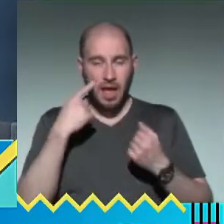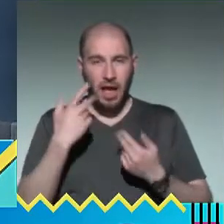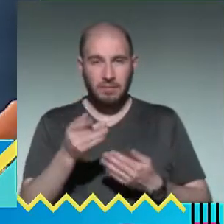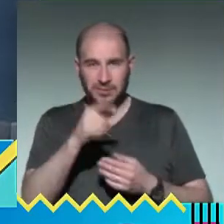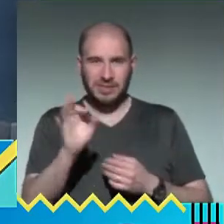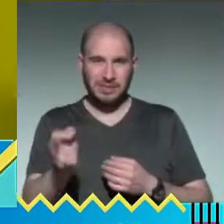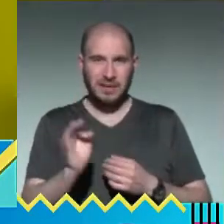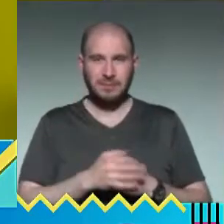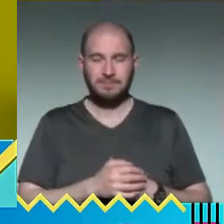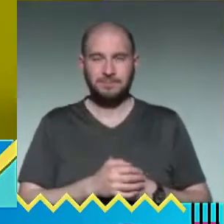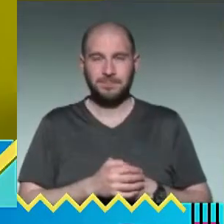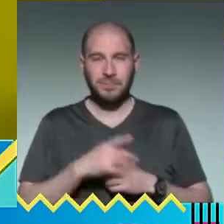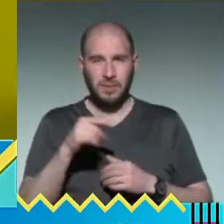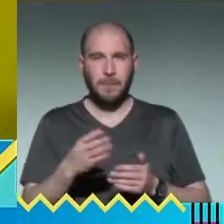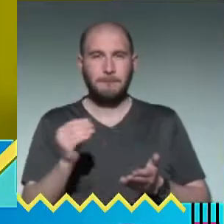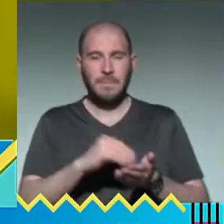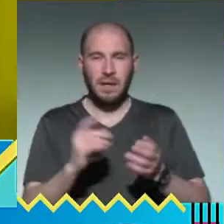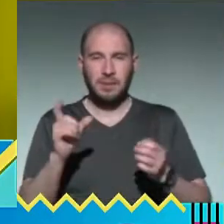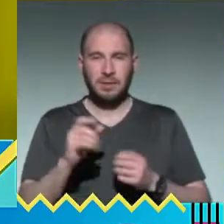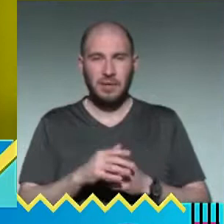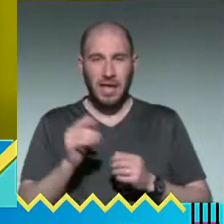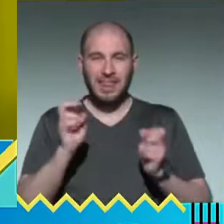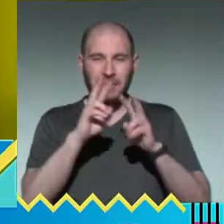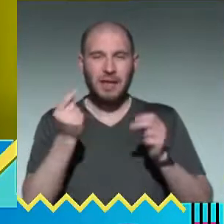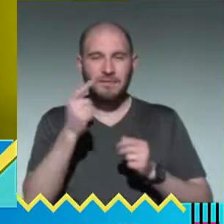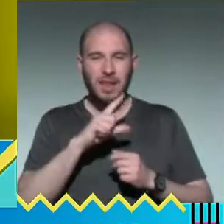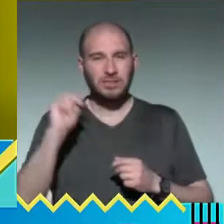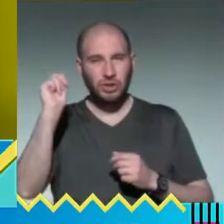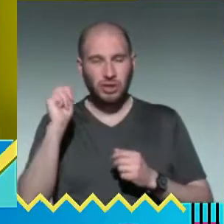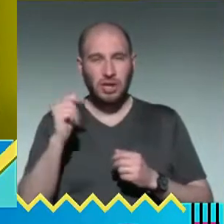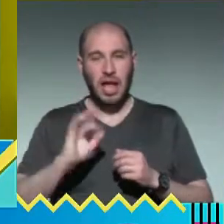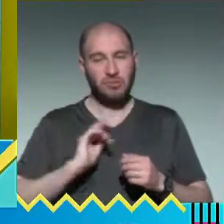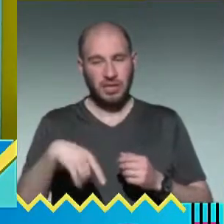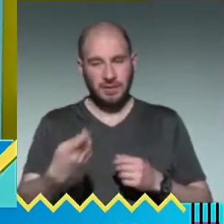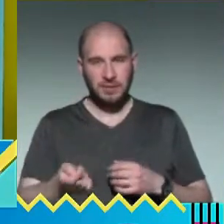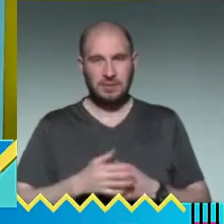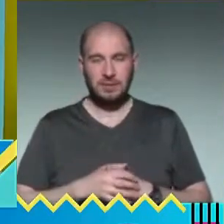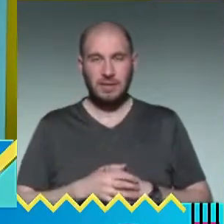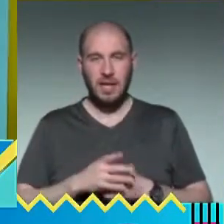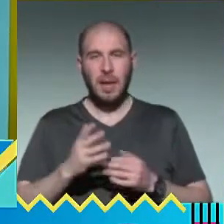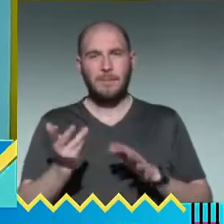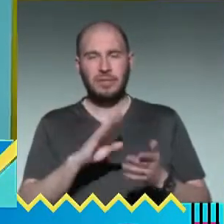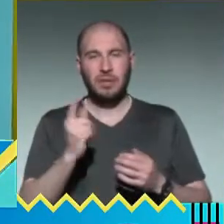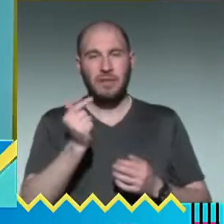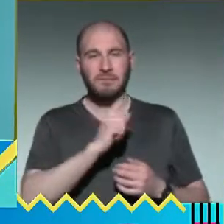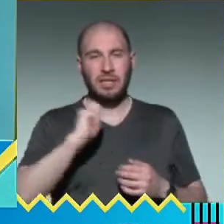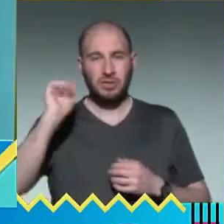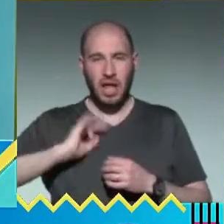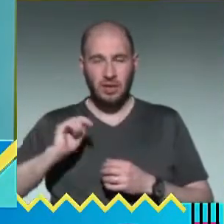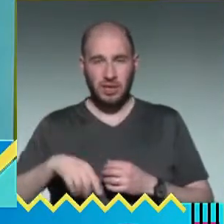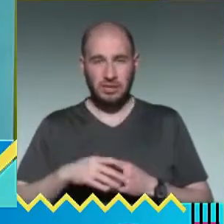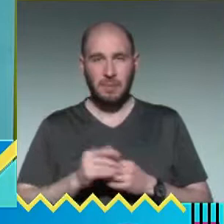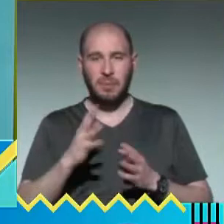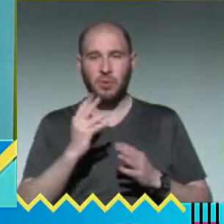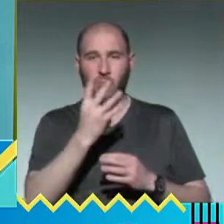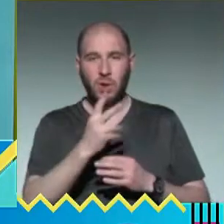los especialistas. Bien, te sumo ahí al nivel de inflación, sí, que se prevé para el año que viene, la estimación de la inflación de este año, que se